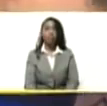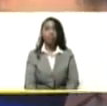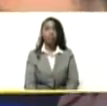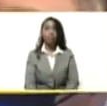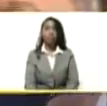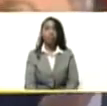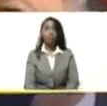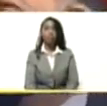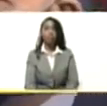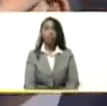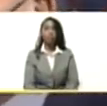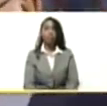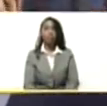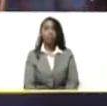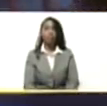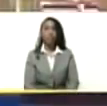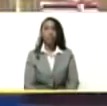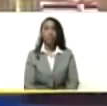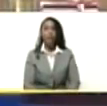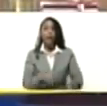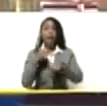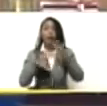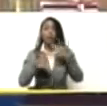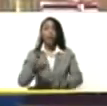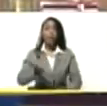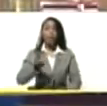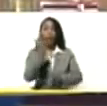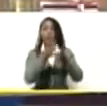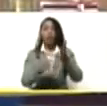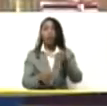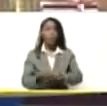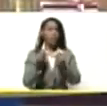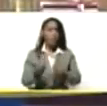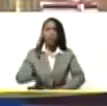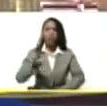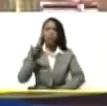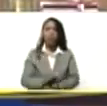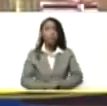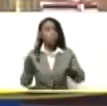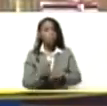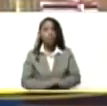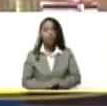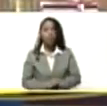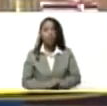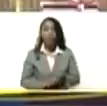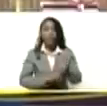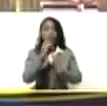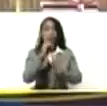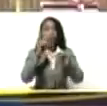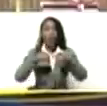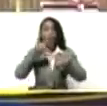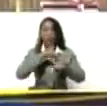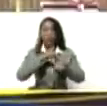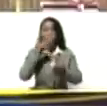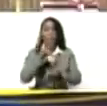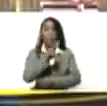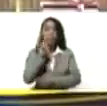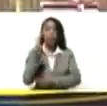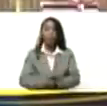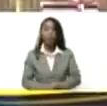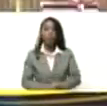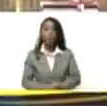vacuna afortunadamente tenemos suficientes vacunas para vacunar a